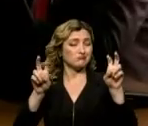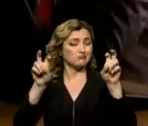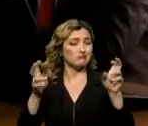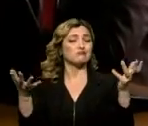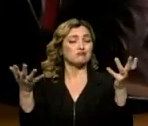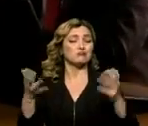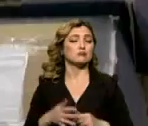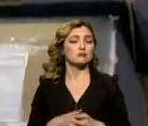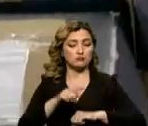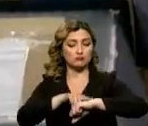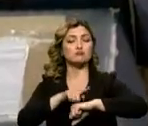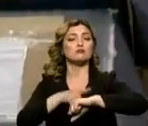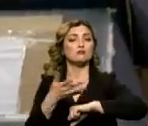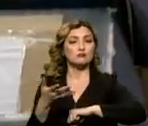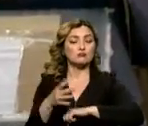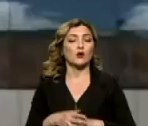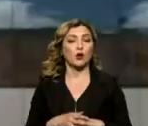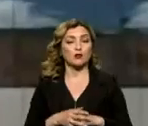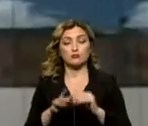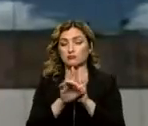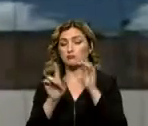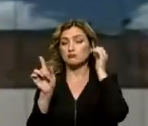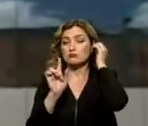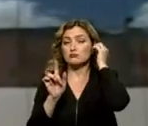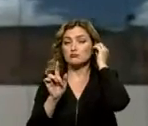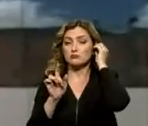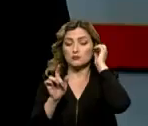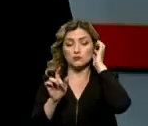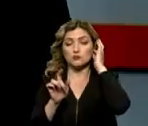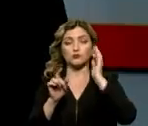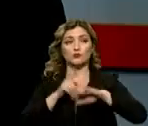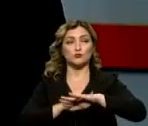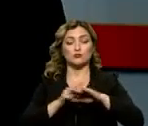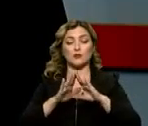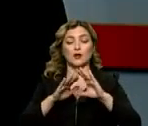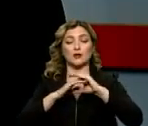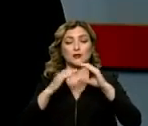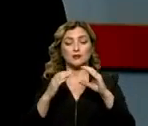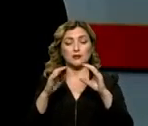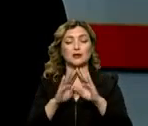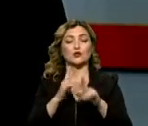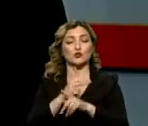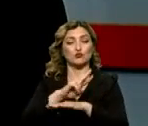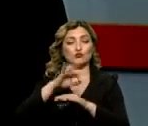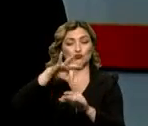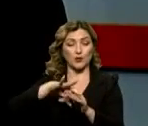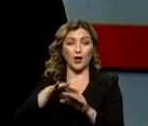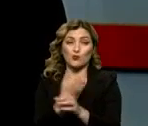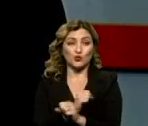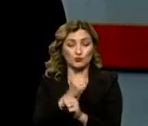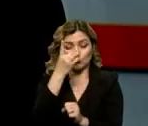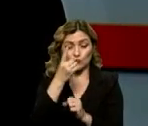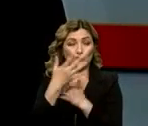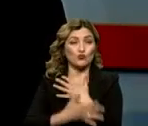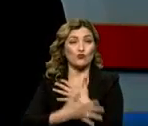este caso, los tiempos, pero no los jurídicos, sino los electorales. Yo veo casi imposible que la